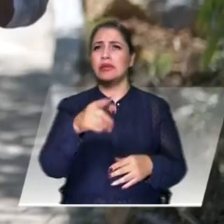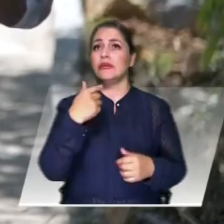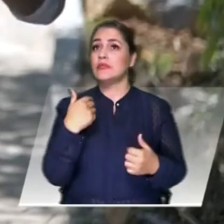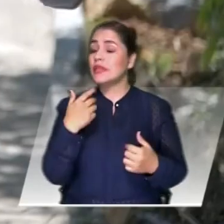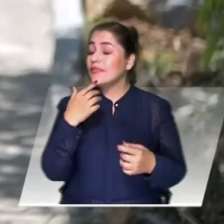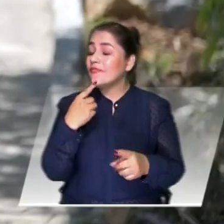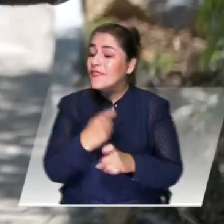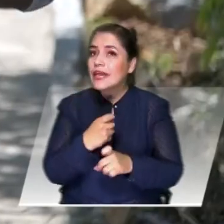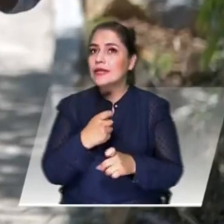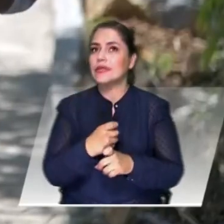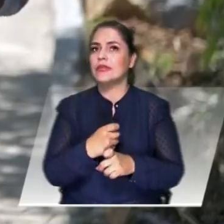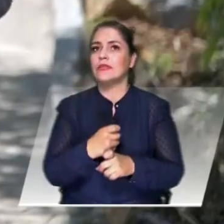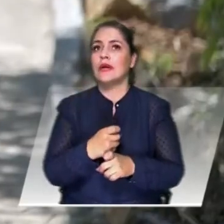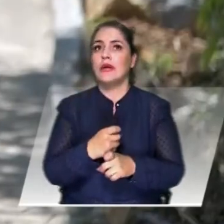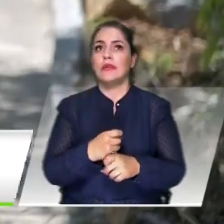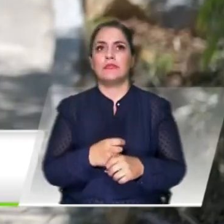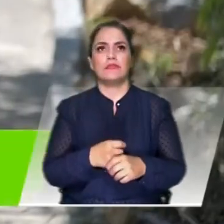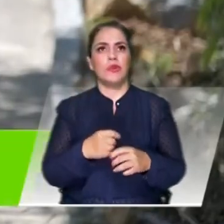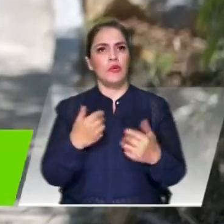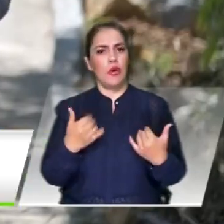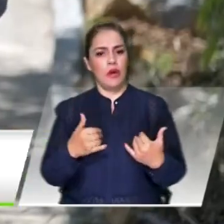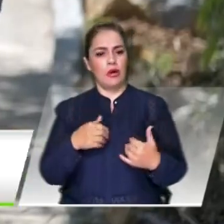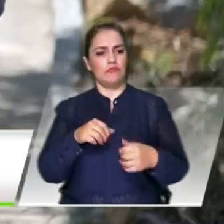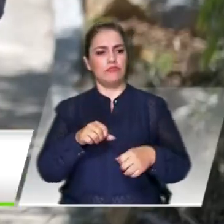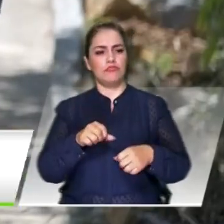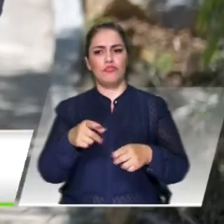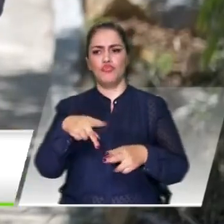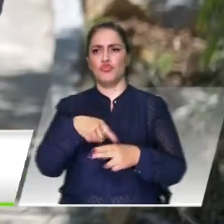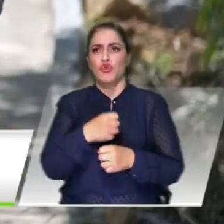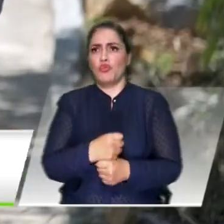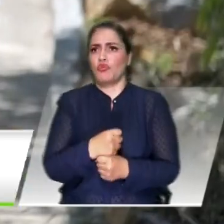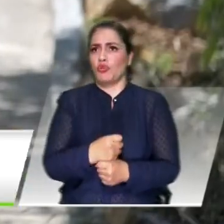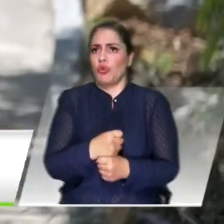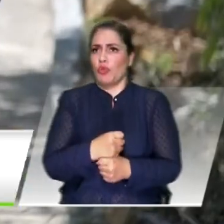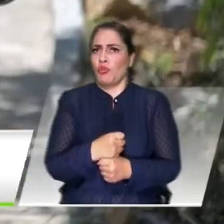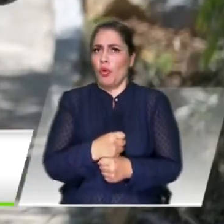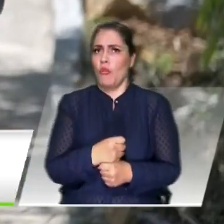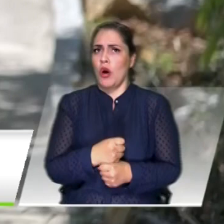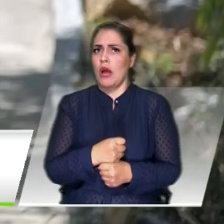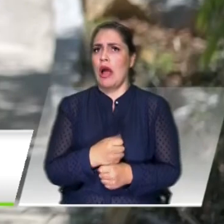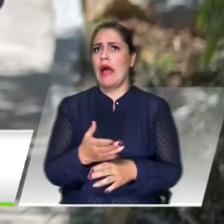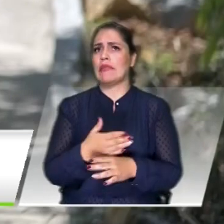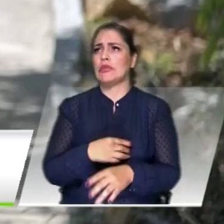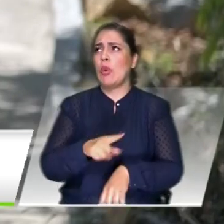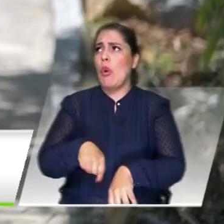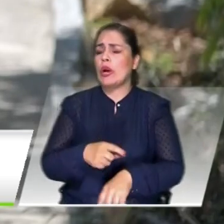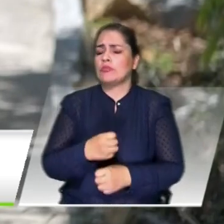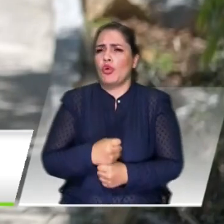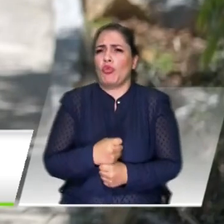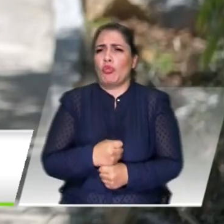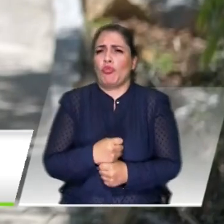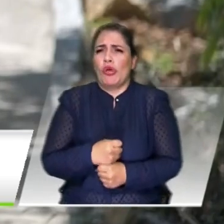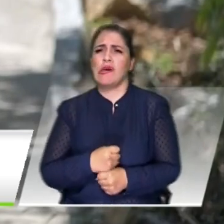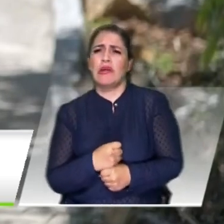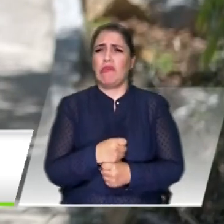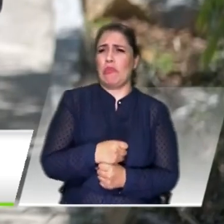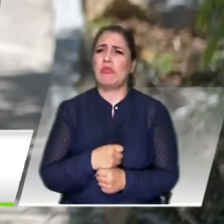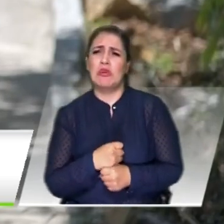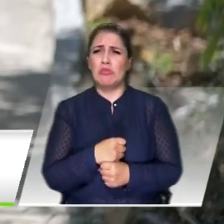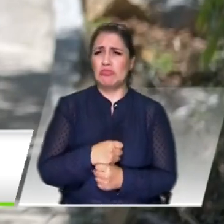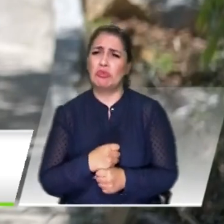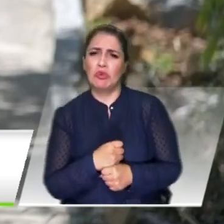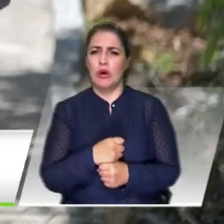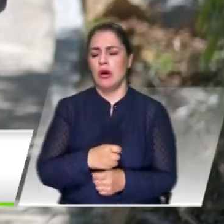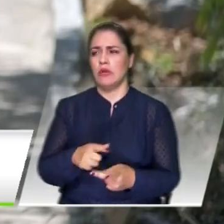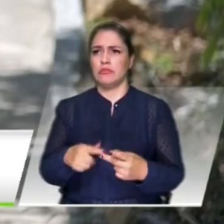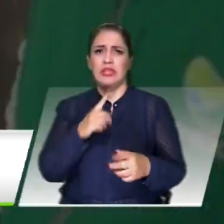para estos caminos tan complicados donde los arrieros hacían sus recorridos por horas sus cargas llegaban completamente